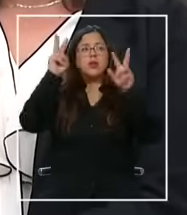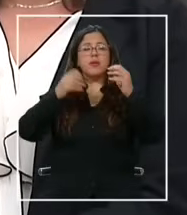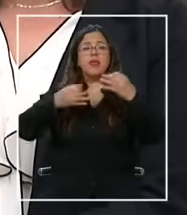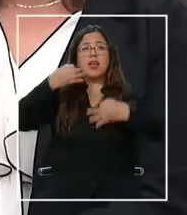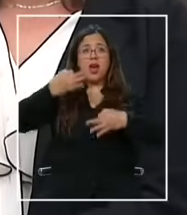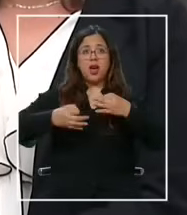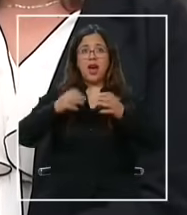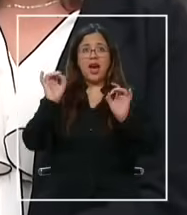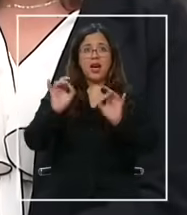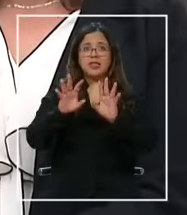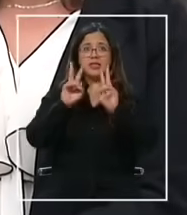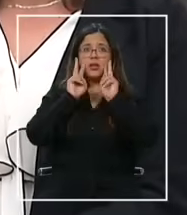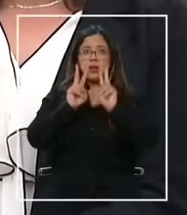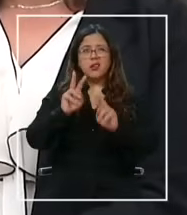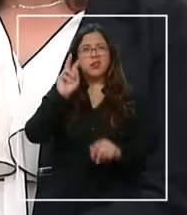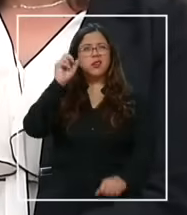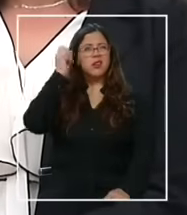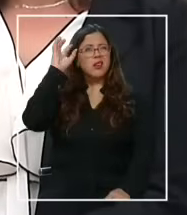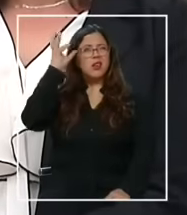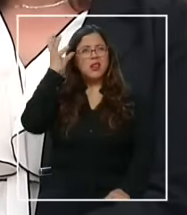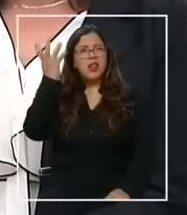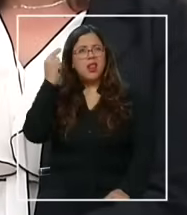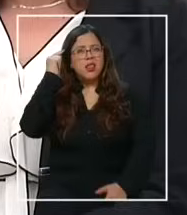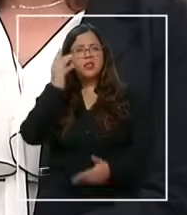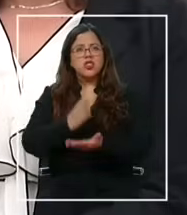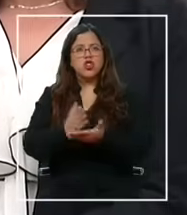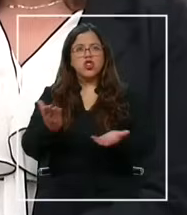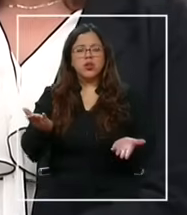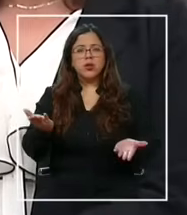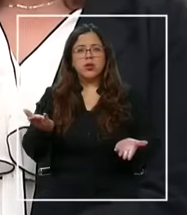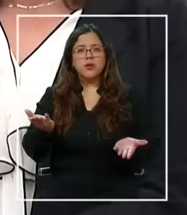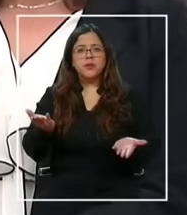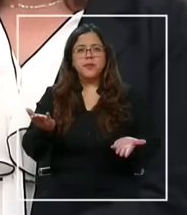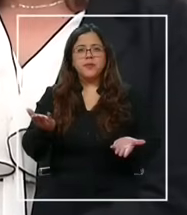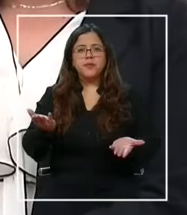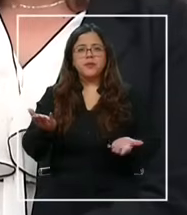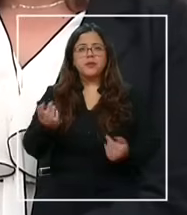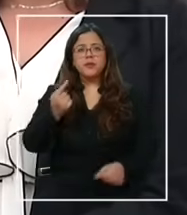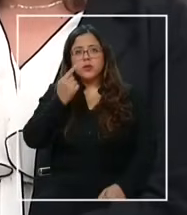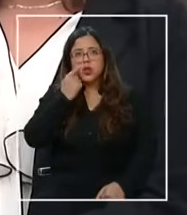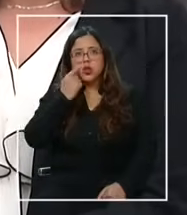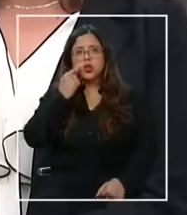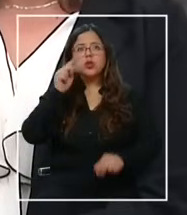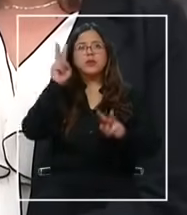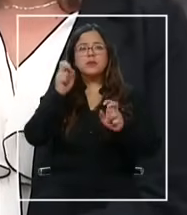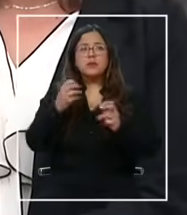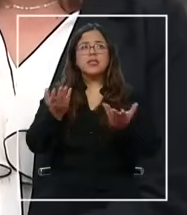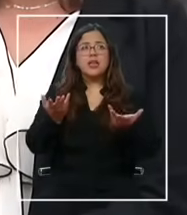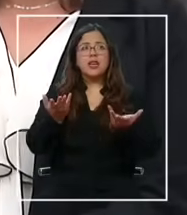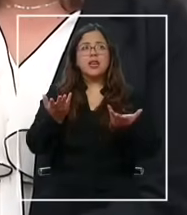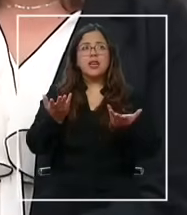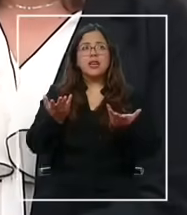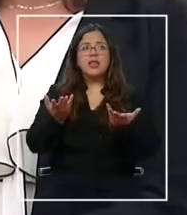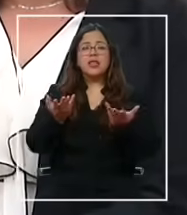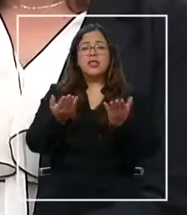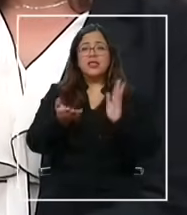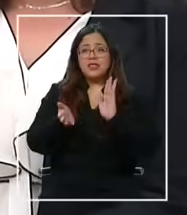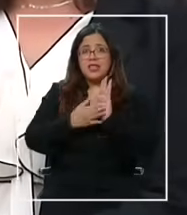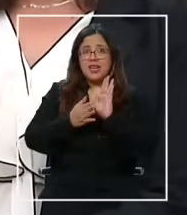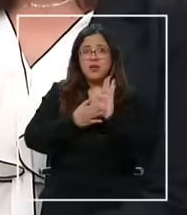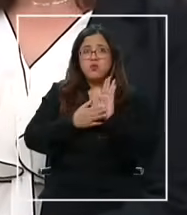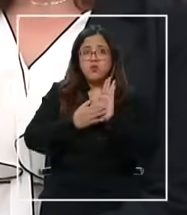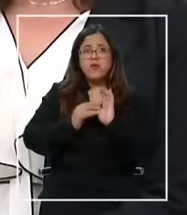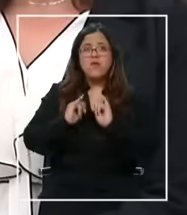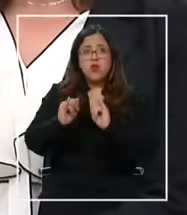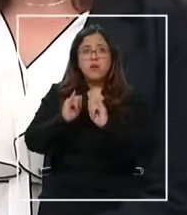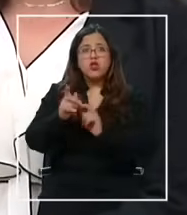audiencia de este tipo cuesta mucho entender esa decisión considerando los antecedentes de las personas en cuestión y el